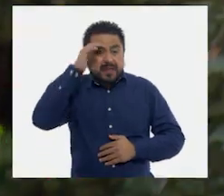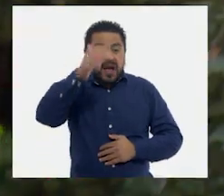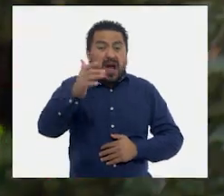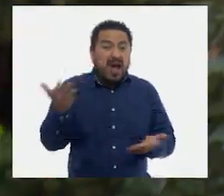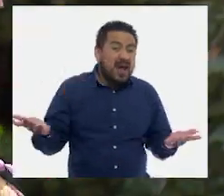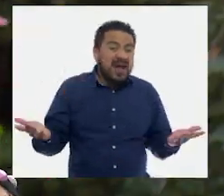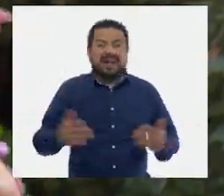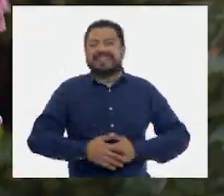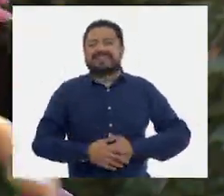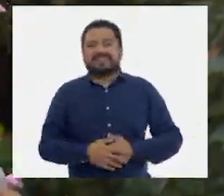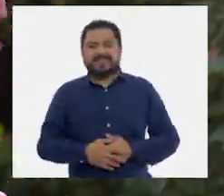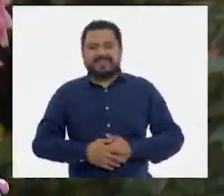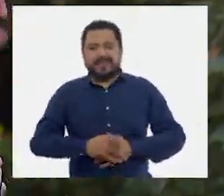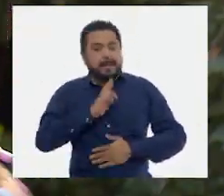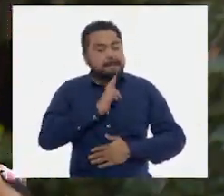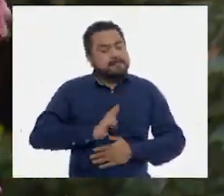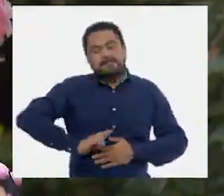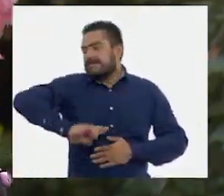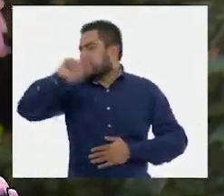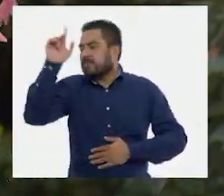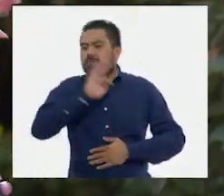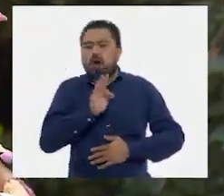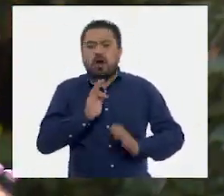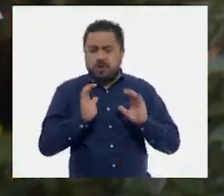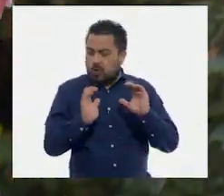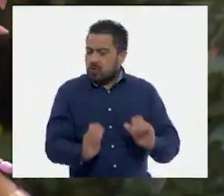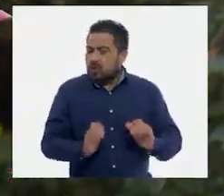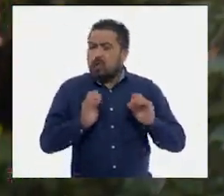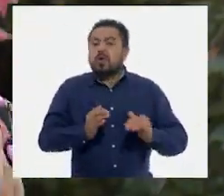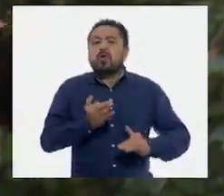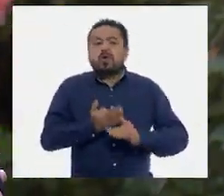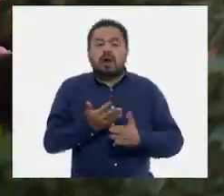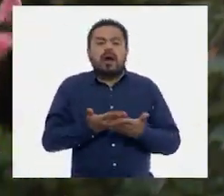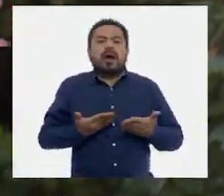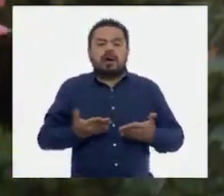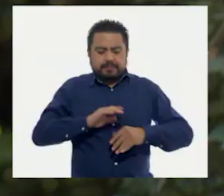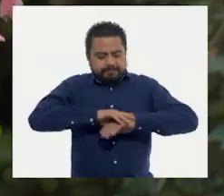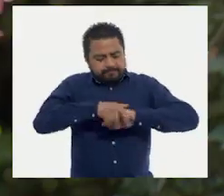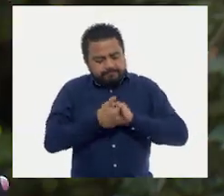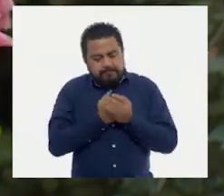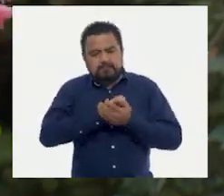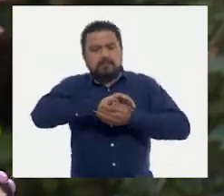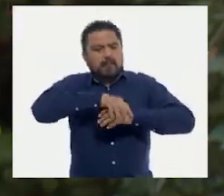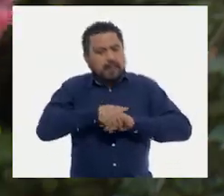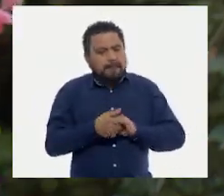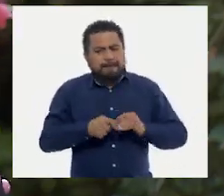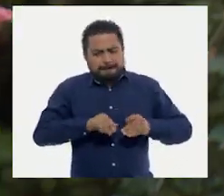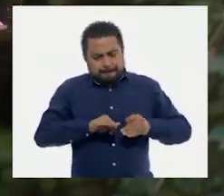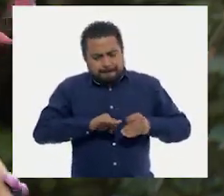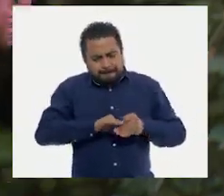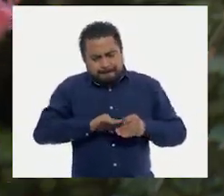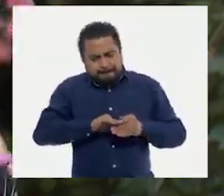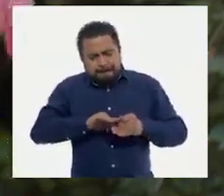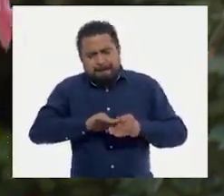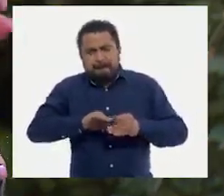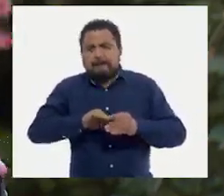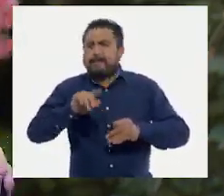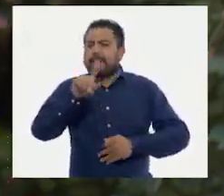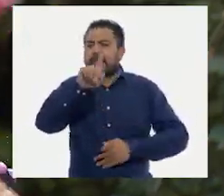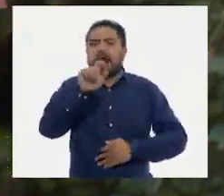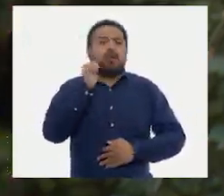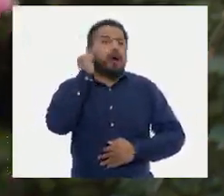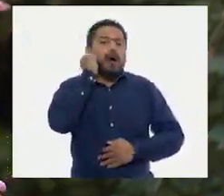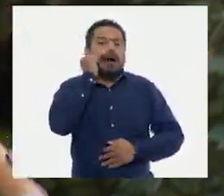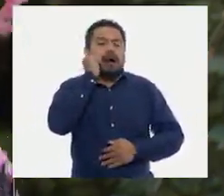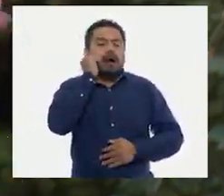¡Hola! La mejor forma de cuidarnos es lavarnos las manos frecuentemente con agua y